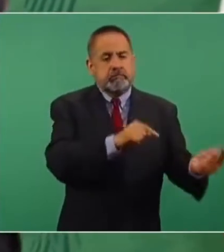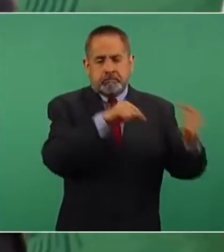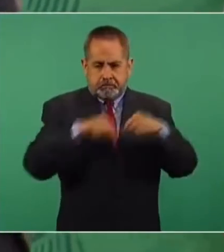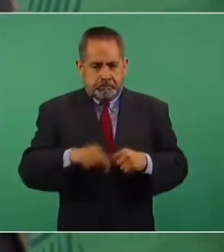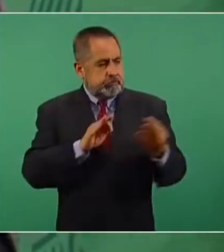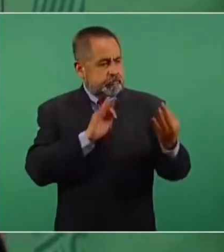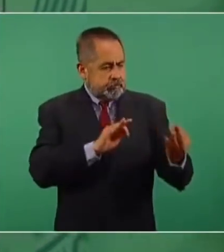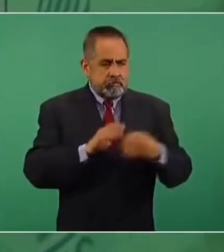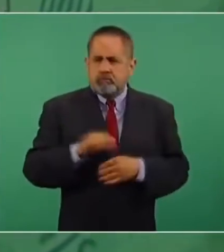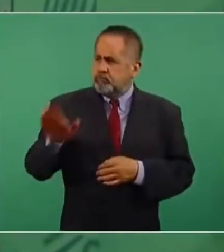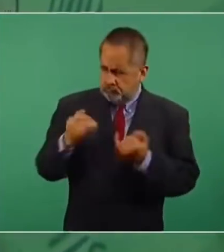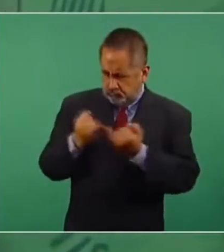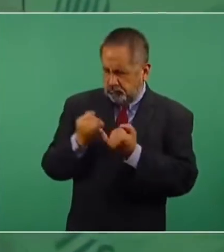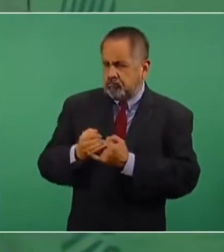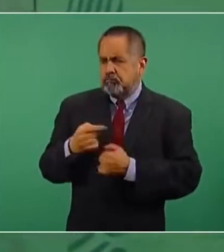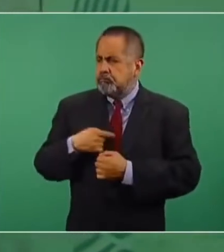nosotros y nos dice: